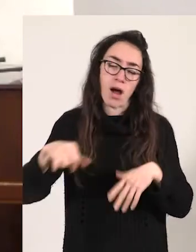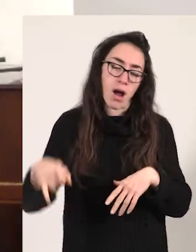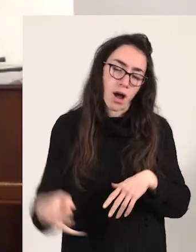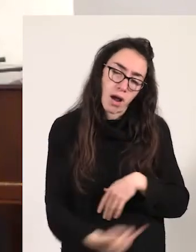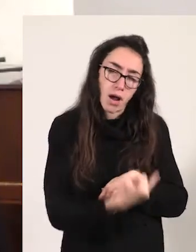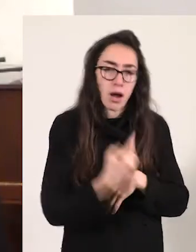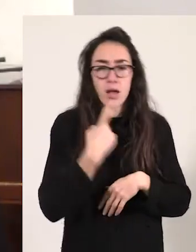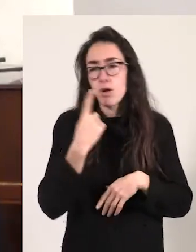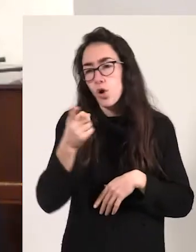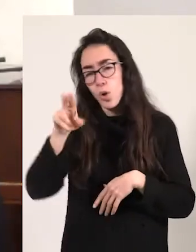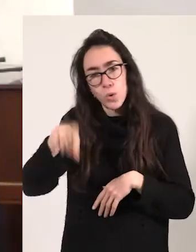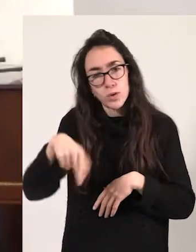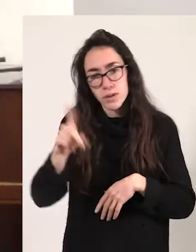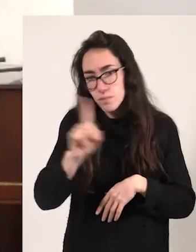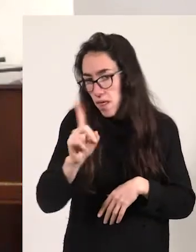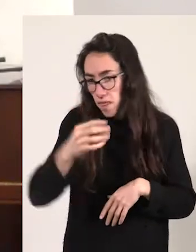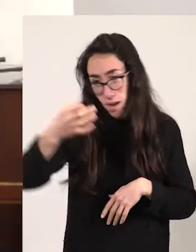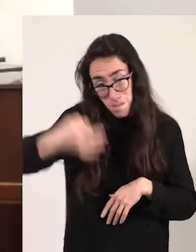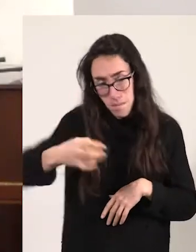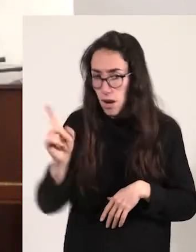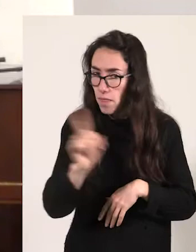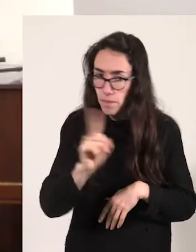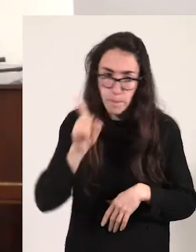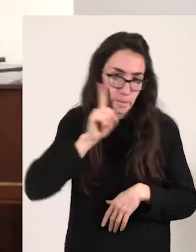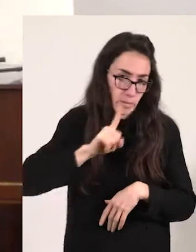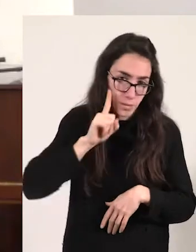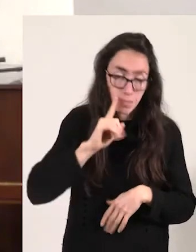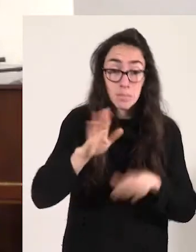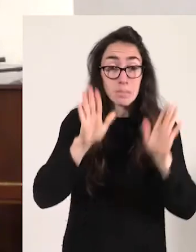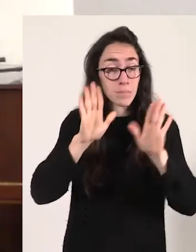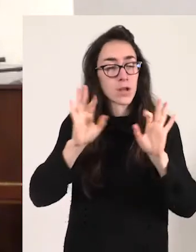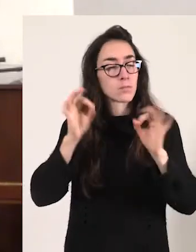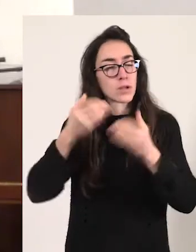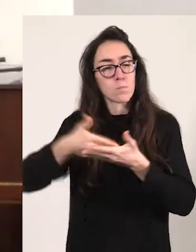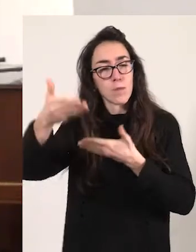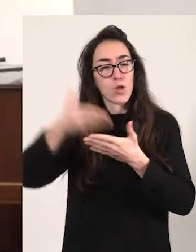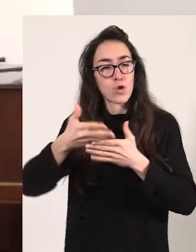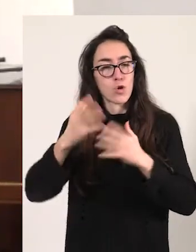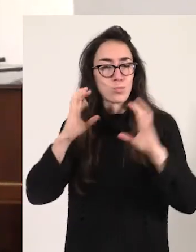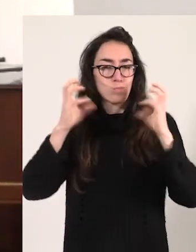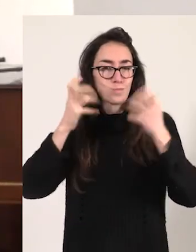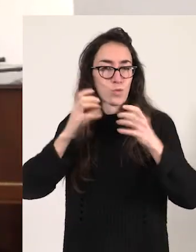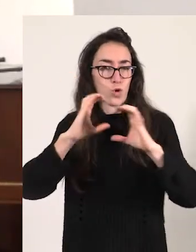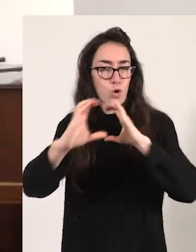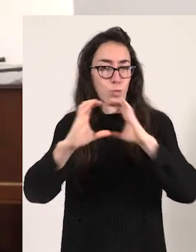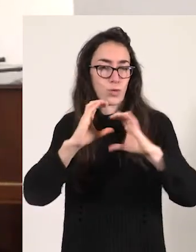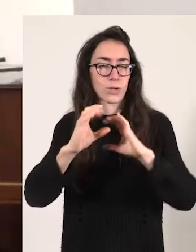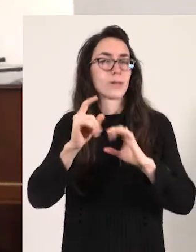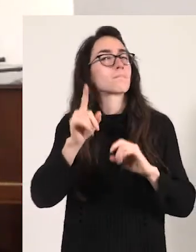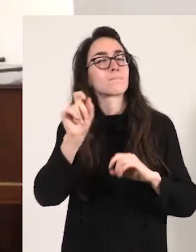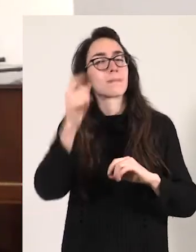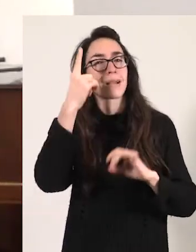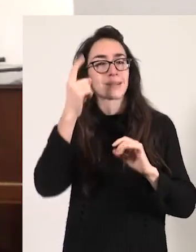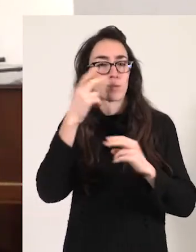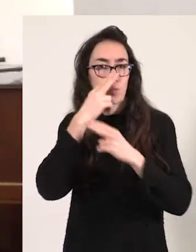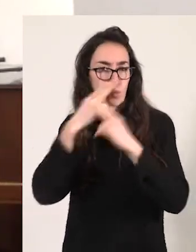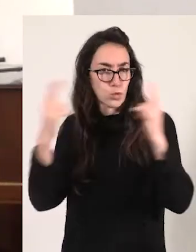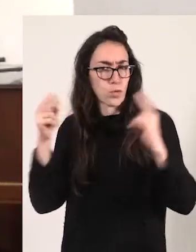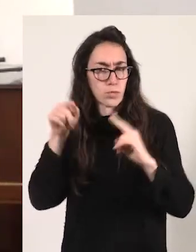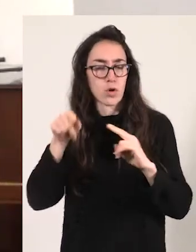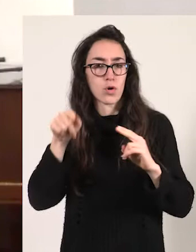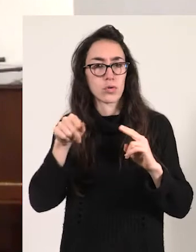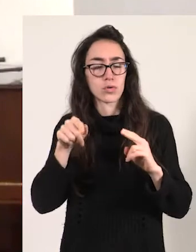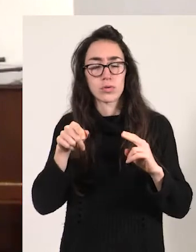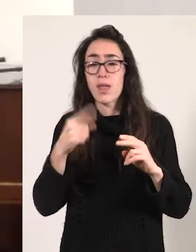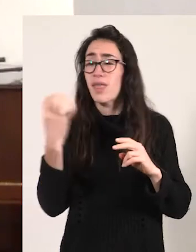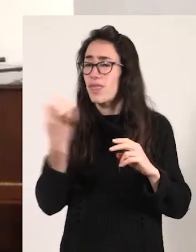agotadas de decir que eso no es verdad, pero mientras que los medios de comunicación, especialmente los públicos que tienen